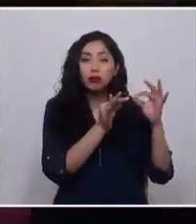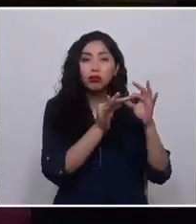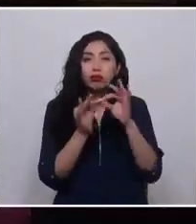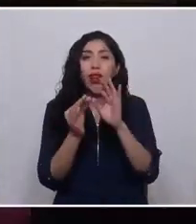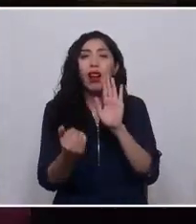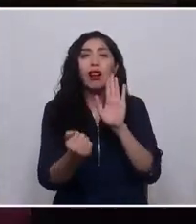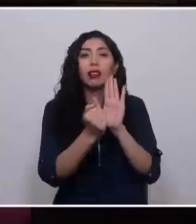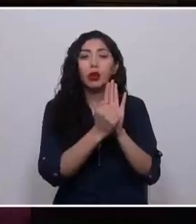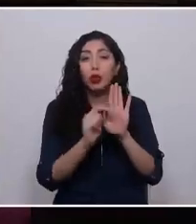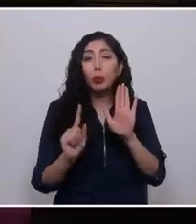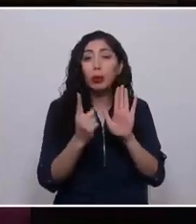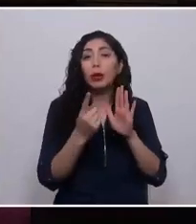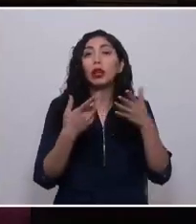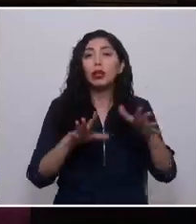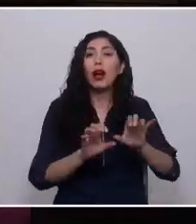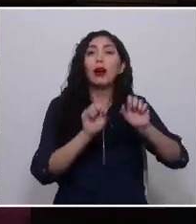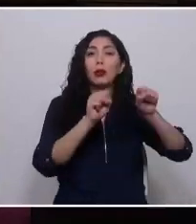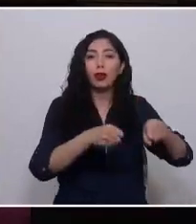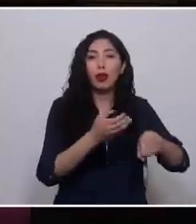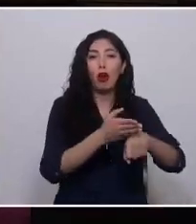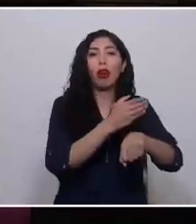fue aprobado el día viernes.